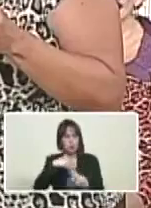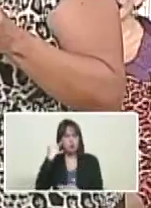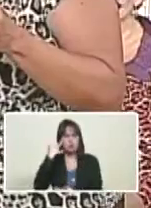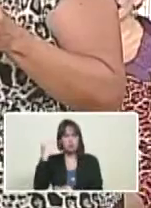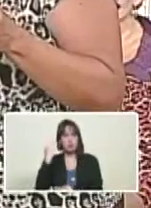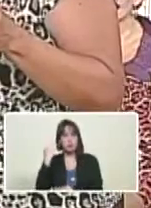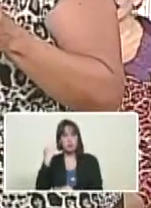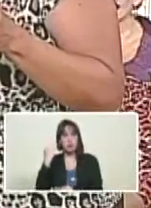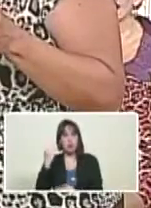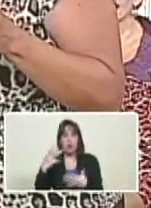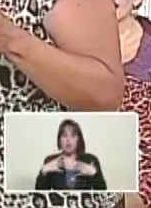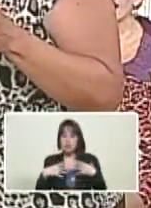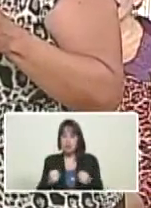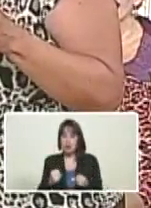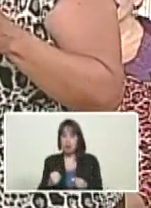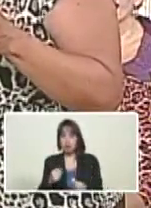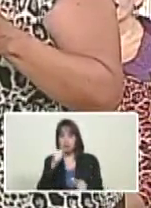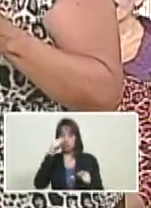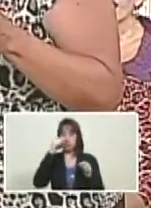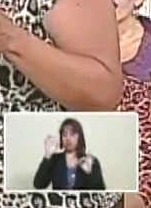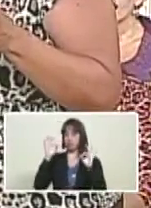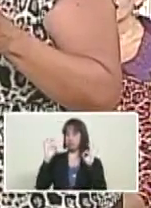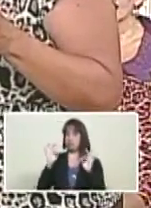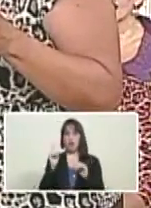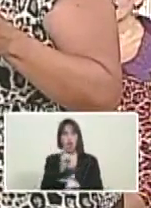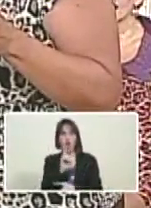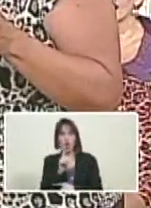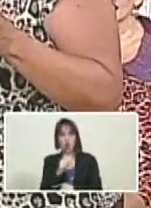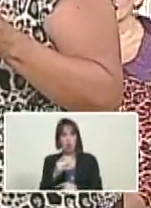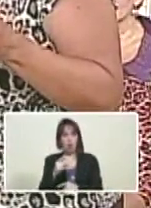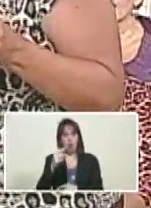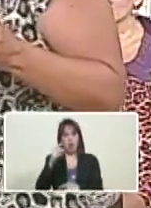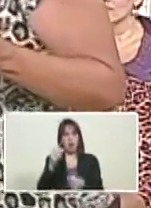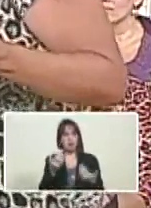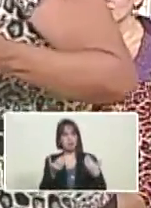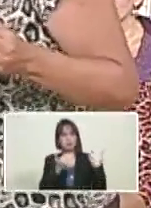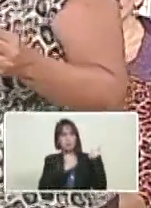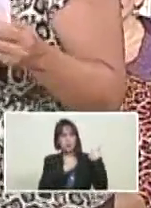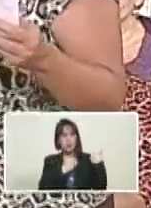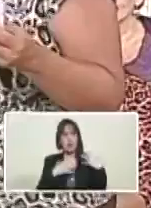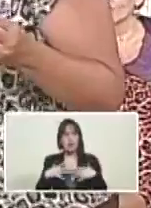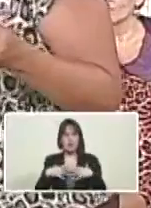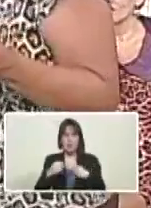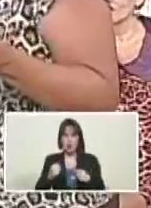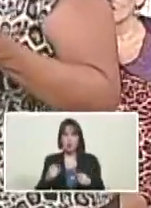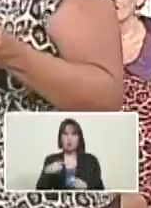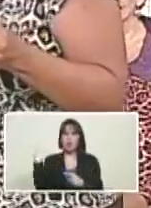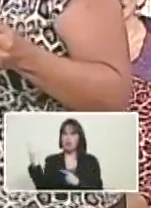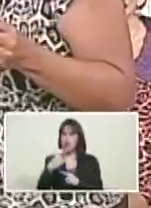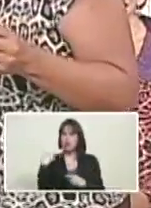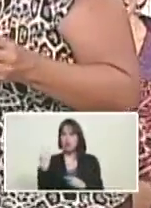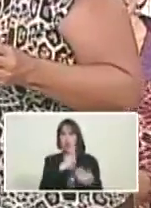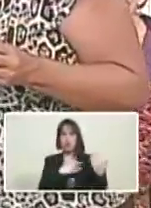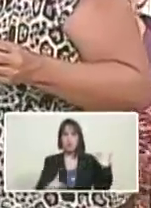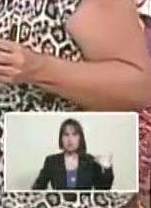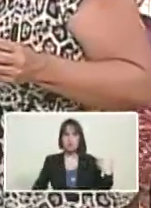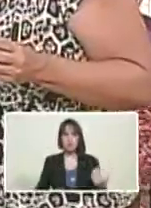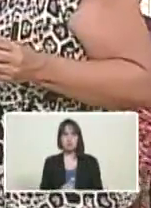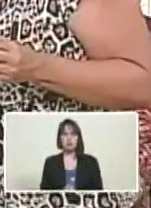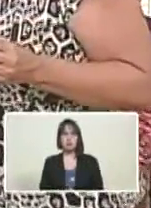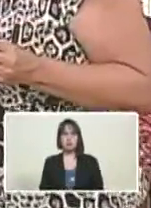salud dejó de ser privilegios de pocos para ser de la responsabilidad de todos, presidente.